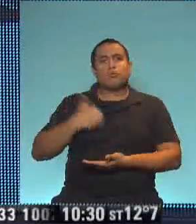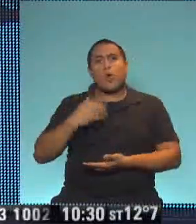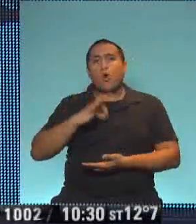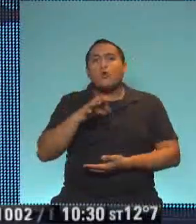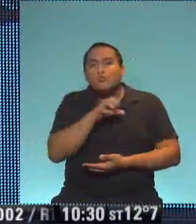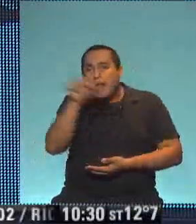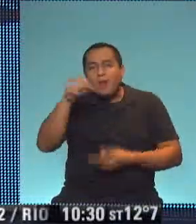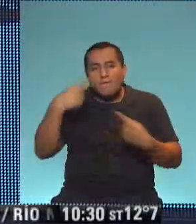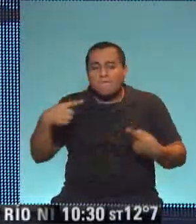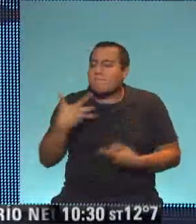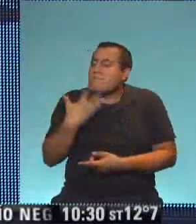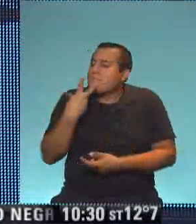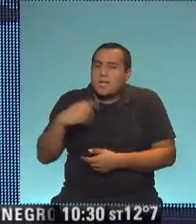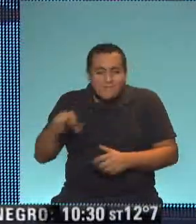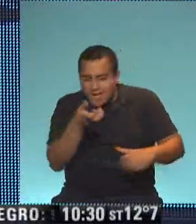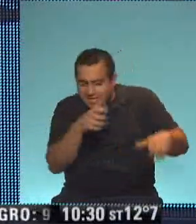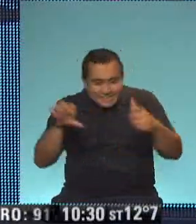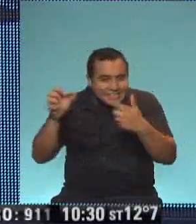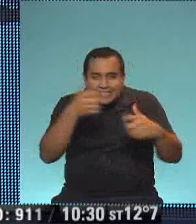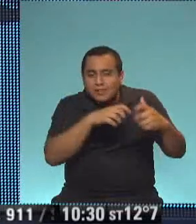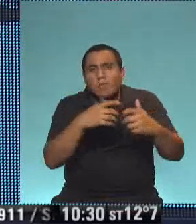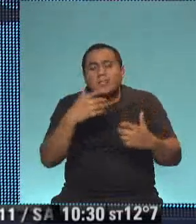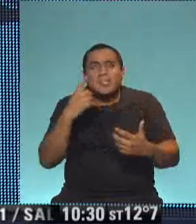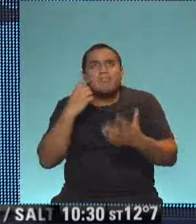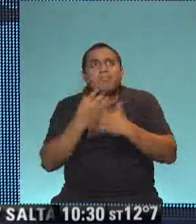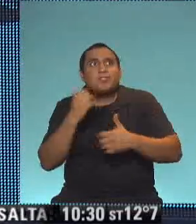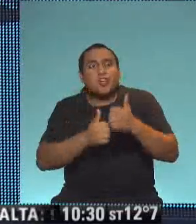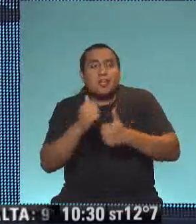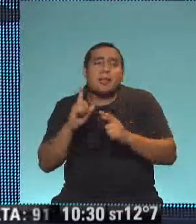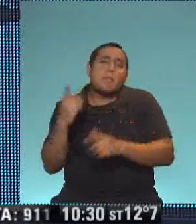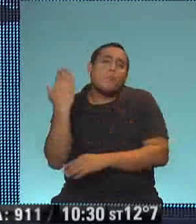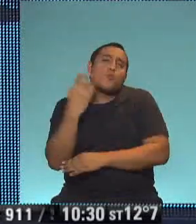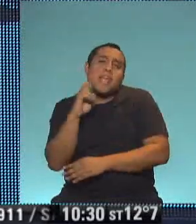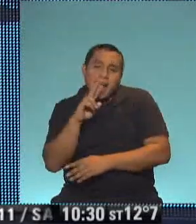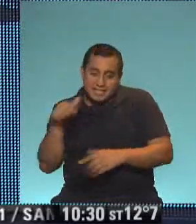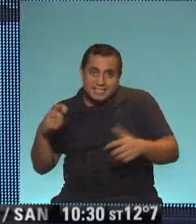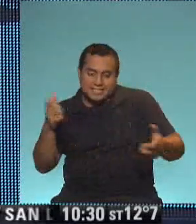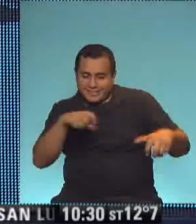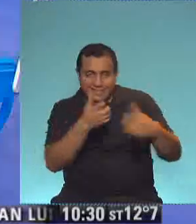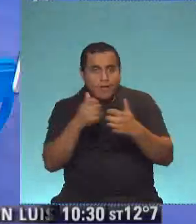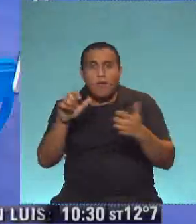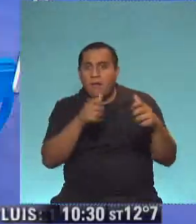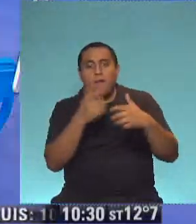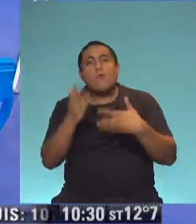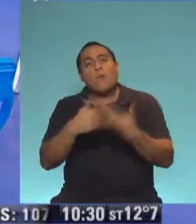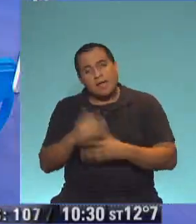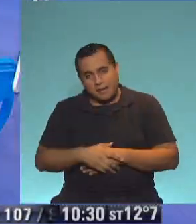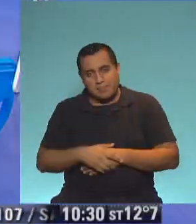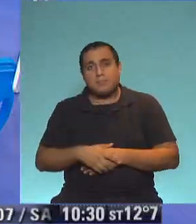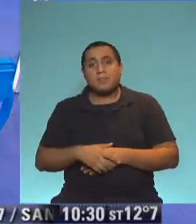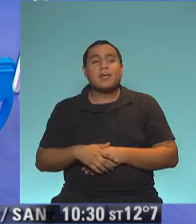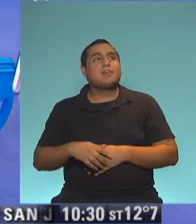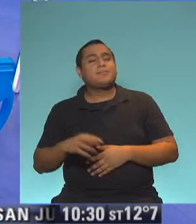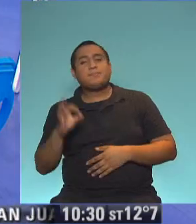superhéroes, todos esos. Me encantaba jugar a eso. Así, historias raras. Con eso y con mis muñecas. Todos, estaban todos juntos. Mirá, yo jugaba también con eso de armar historias